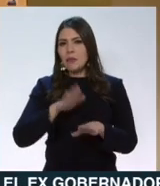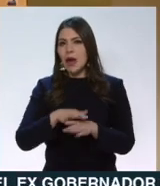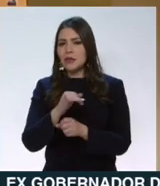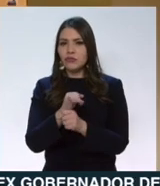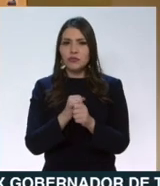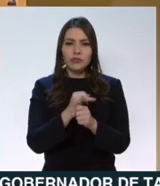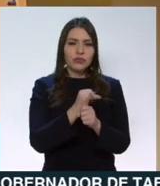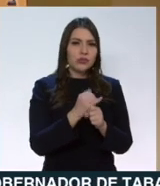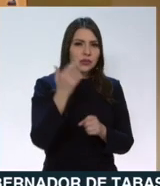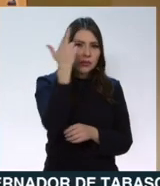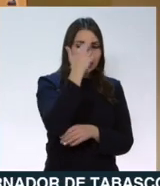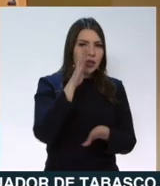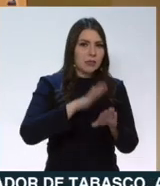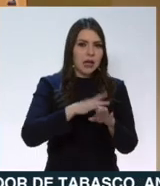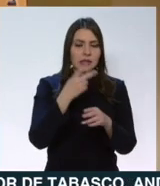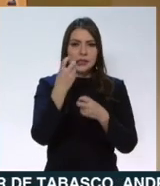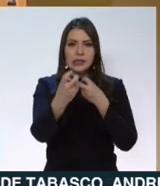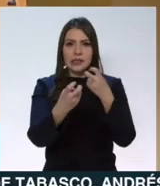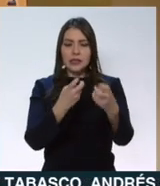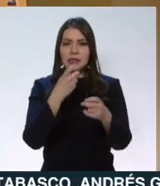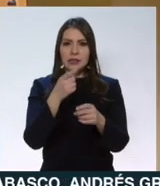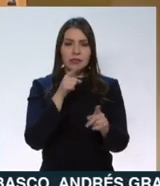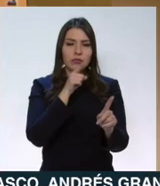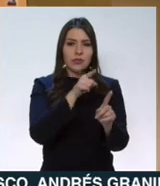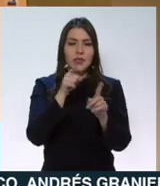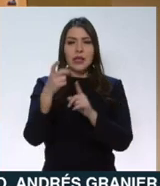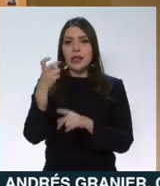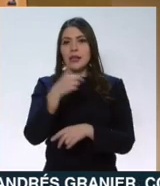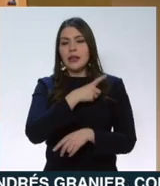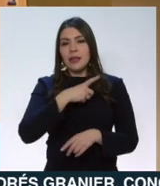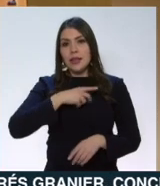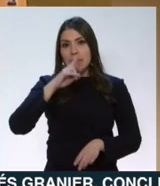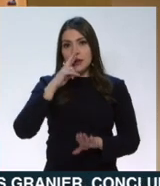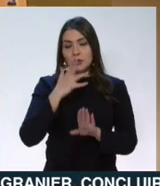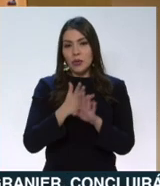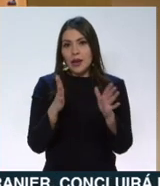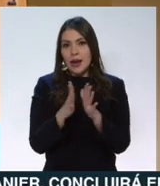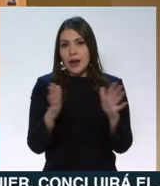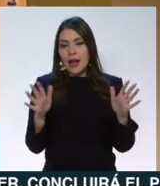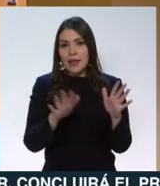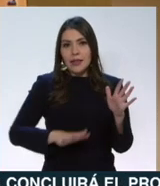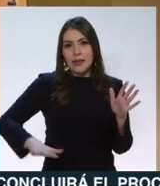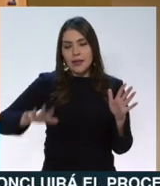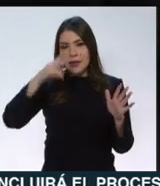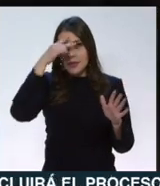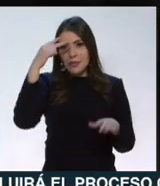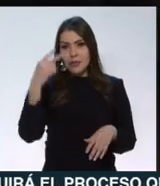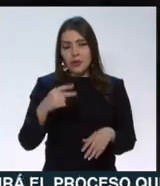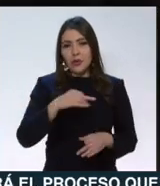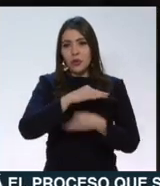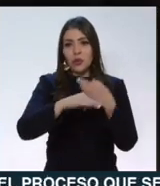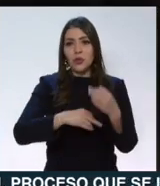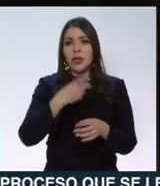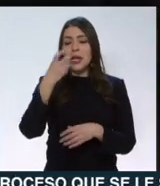más criticada, y tiene un gran reto con el pueblo mexicano. Nosotros no dimos un cheque en